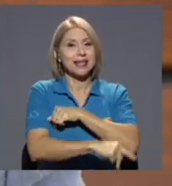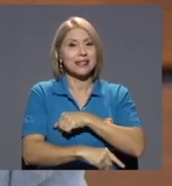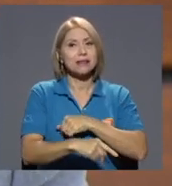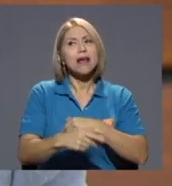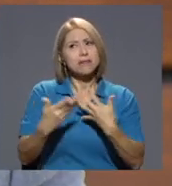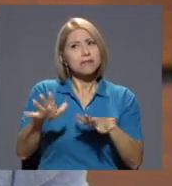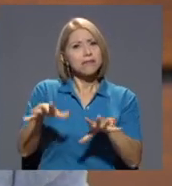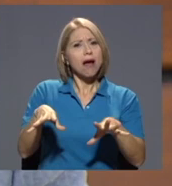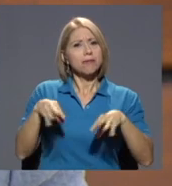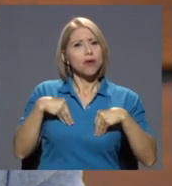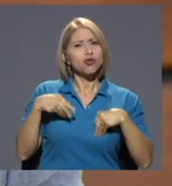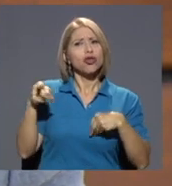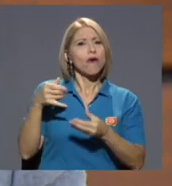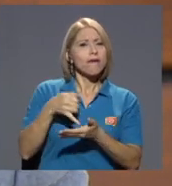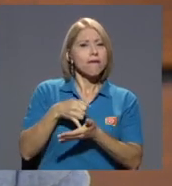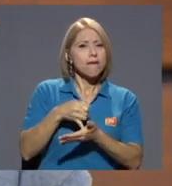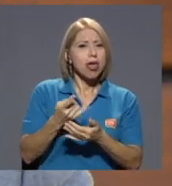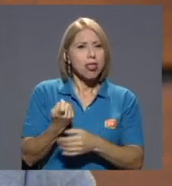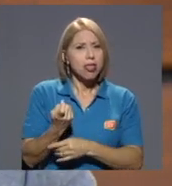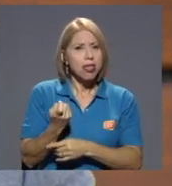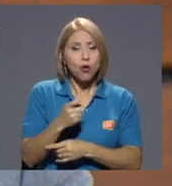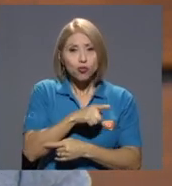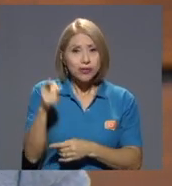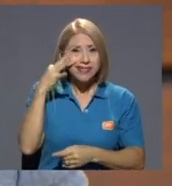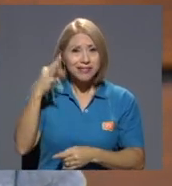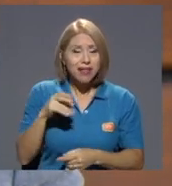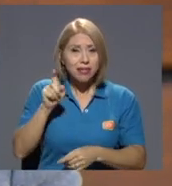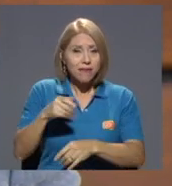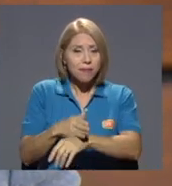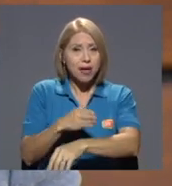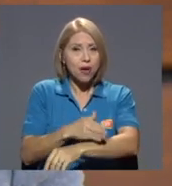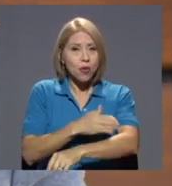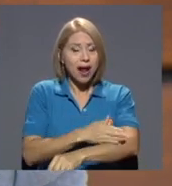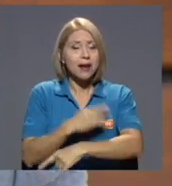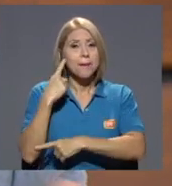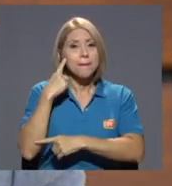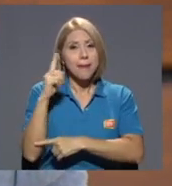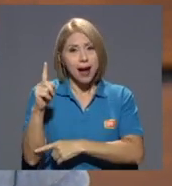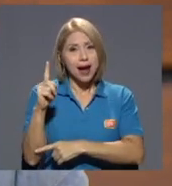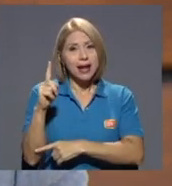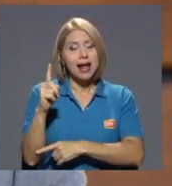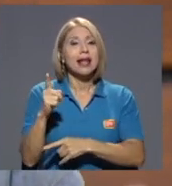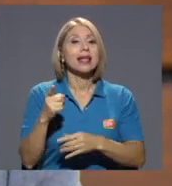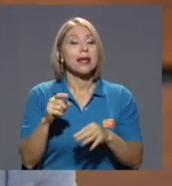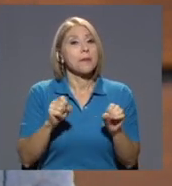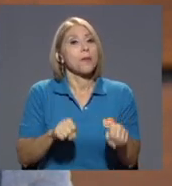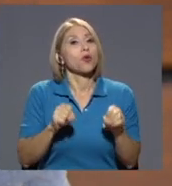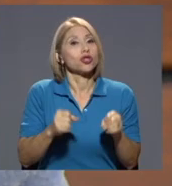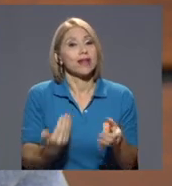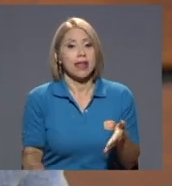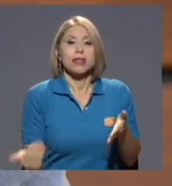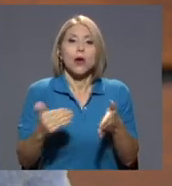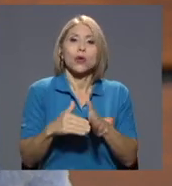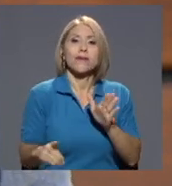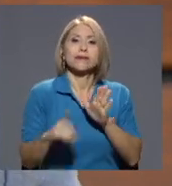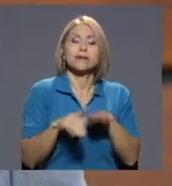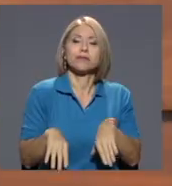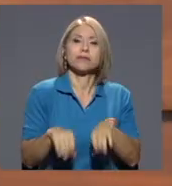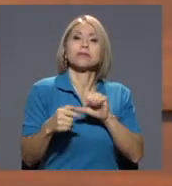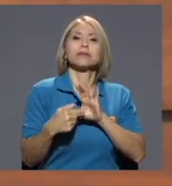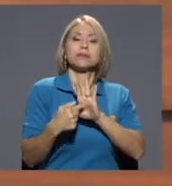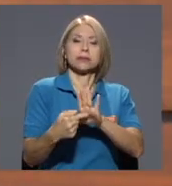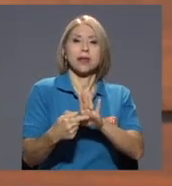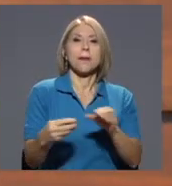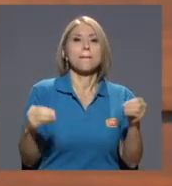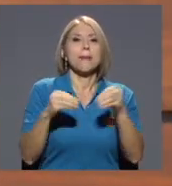ustedes creen que deben de mejorar eso para que verdaderamente muchas veces la posibilidad de reivindicación sea más temprana a nivel ciudadano